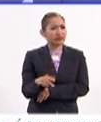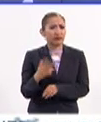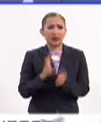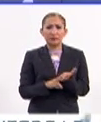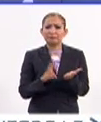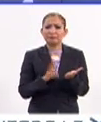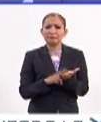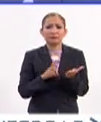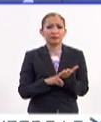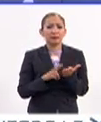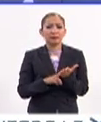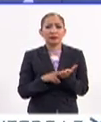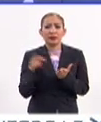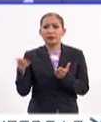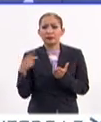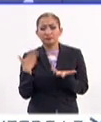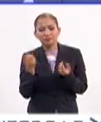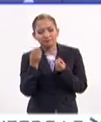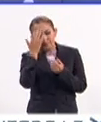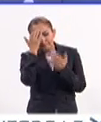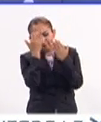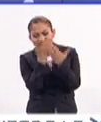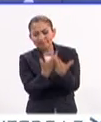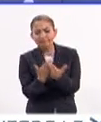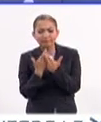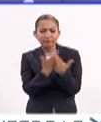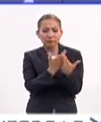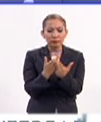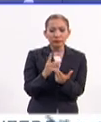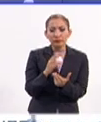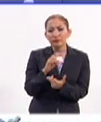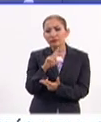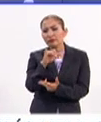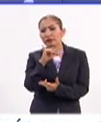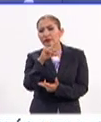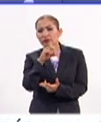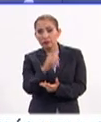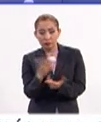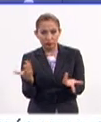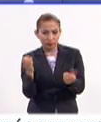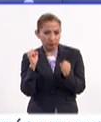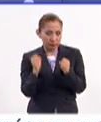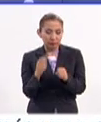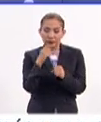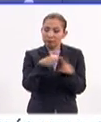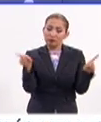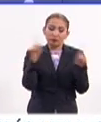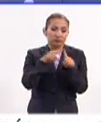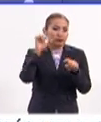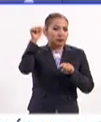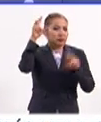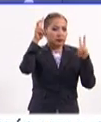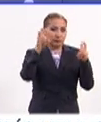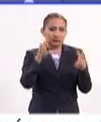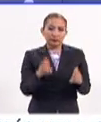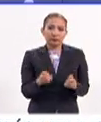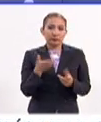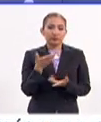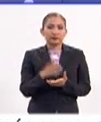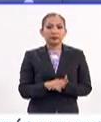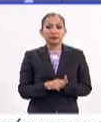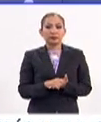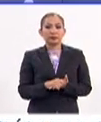muy valiosa su vasto conocimiento sobre don Daniel Cosío Villegas, entre seguramente muchísimos otros temas que tienen que